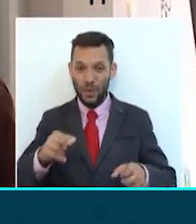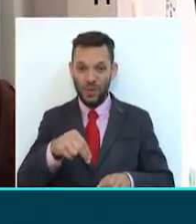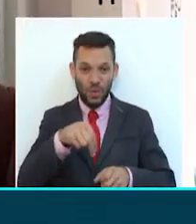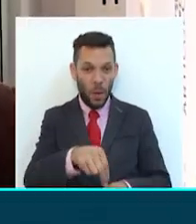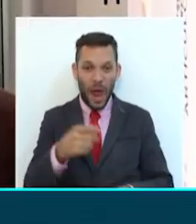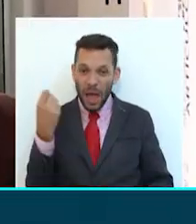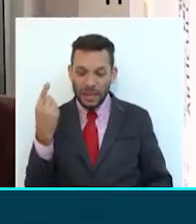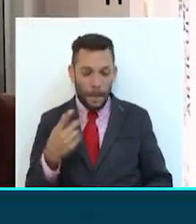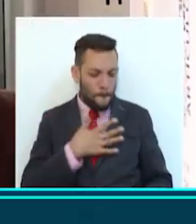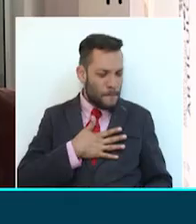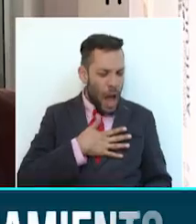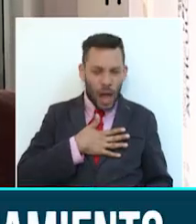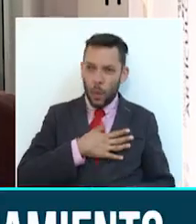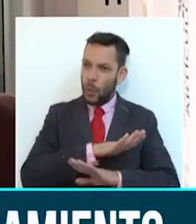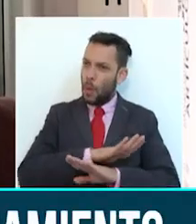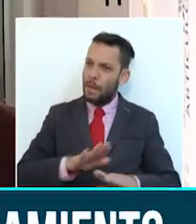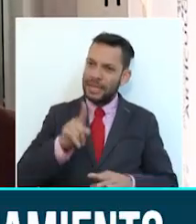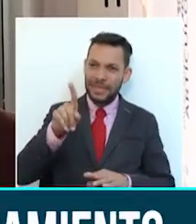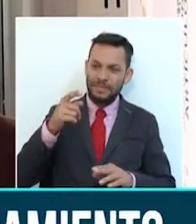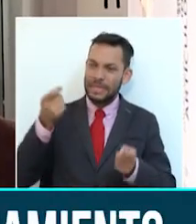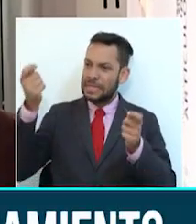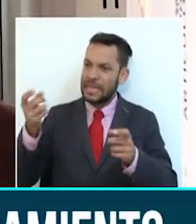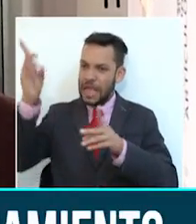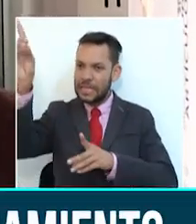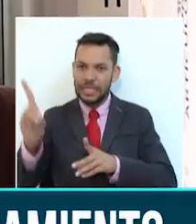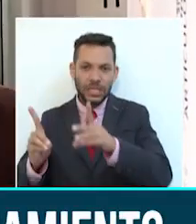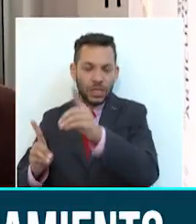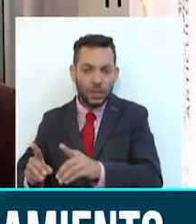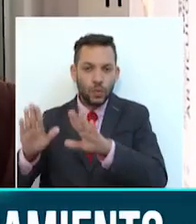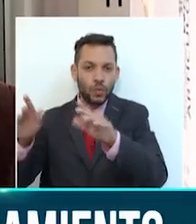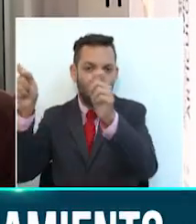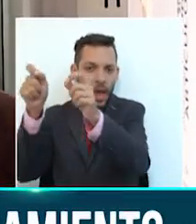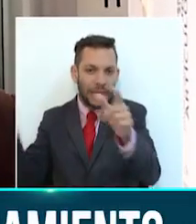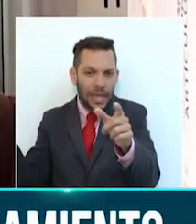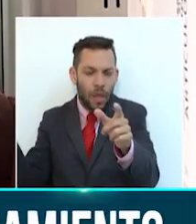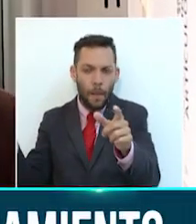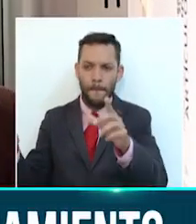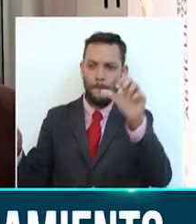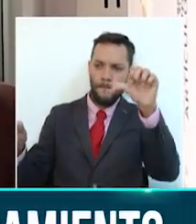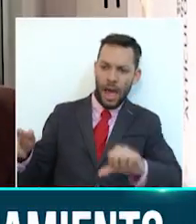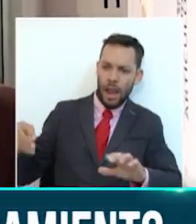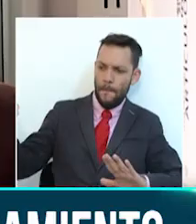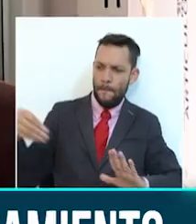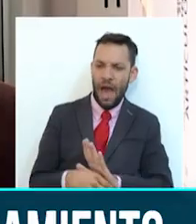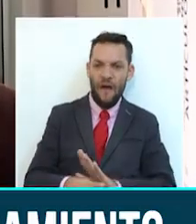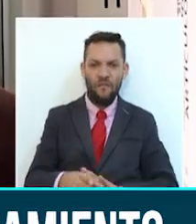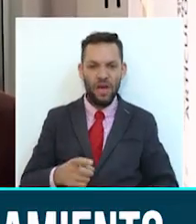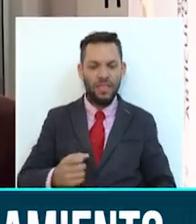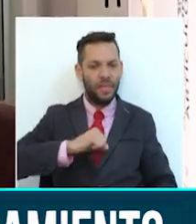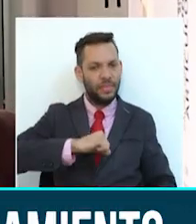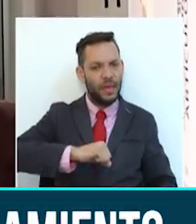necesariamente hay que entrar a revisar porque la ciudadanía sí lo reclama, que hay unos derechos que no se están reconociendo al 100%